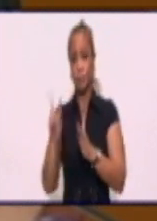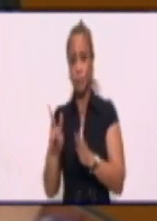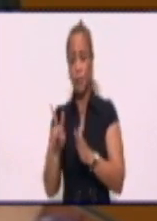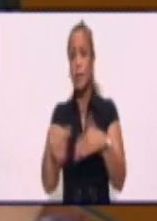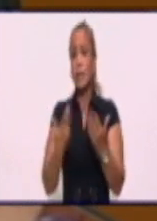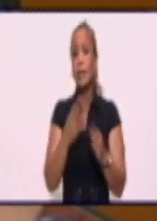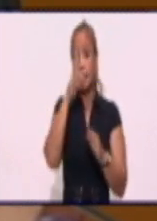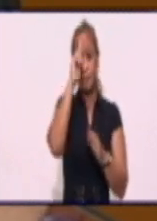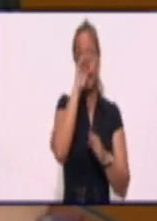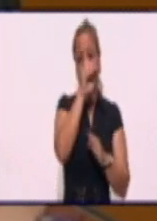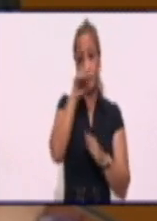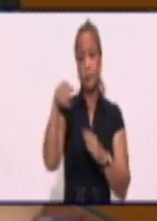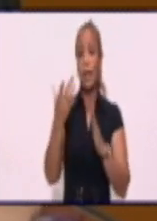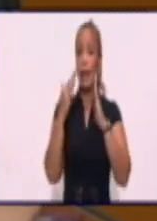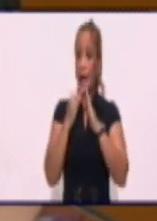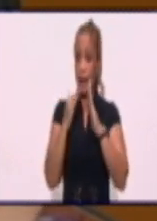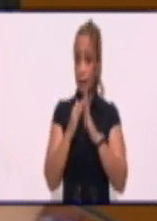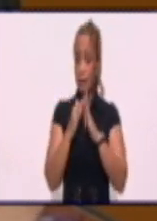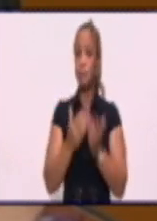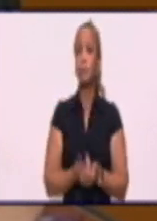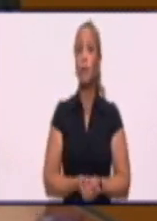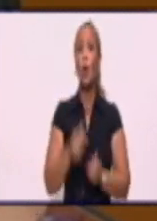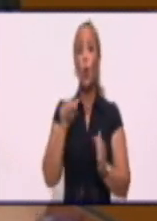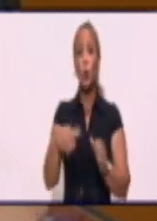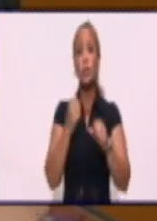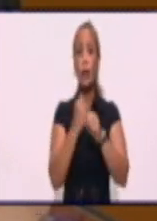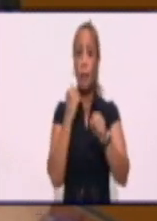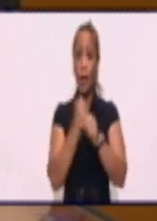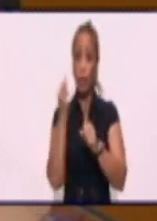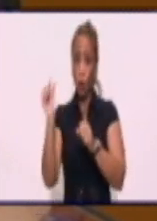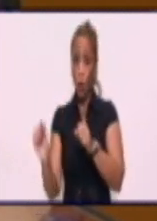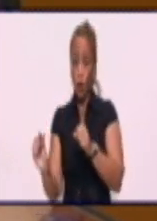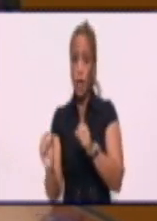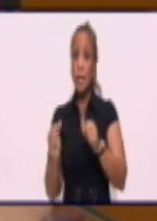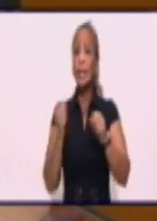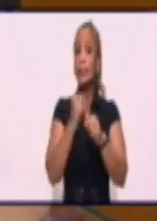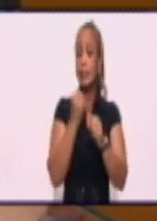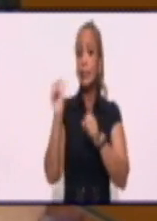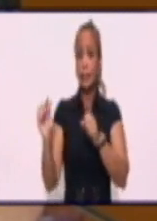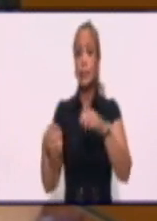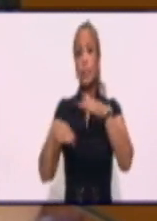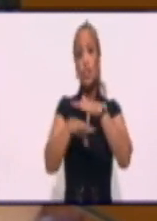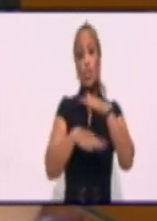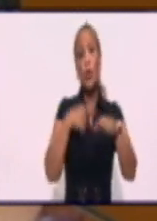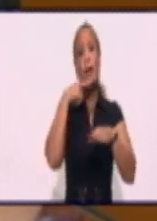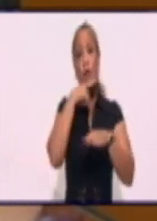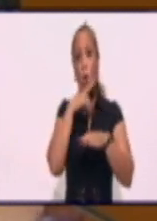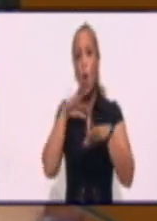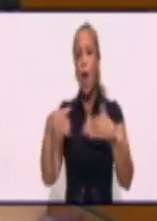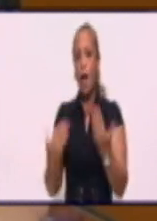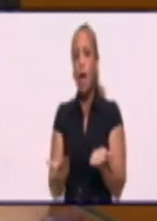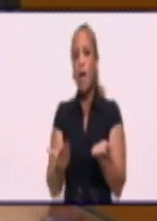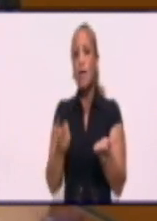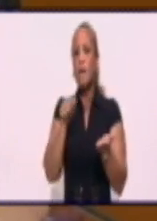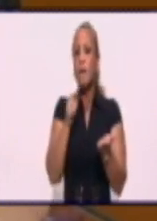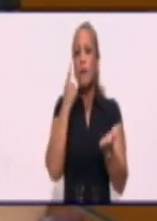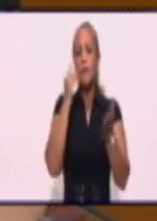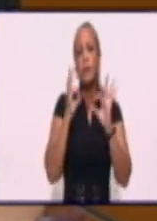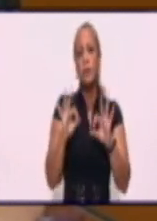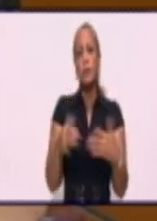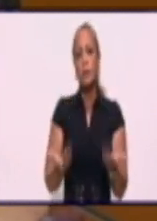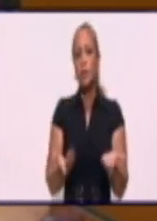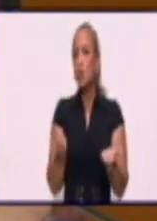en sus casas. Hoy un trabajador de zona roja, que por demás la gran mayoría está ya inmunizado, ha recibido una protección,